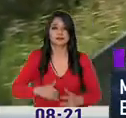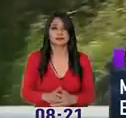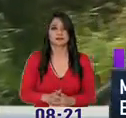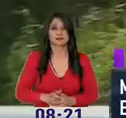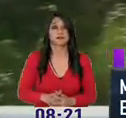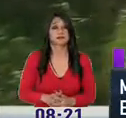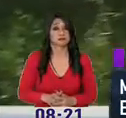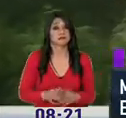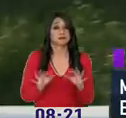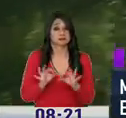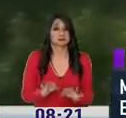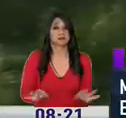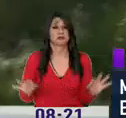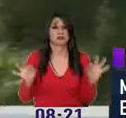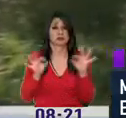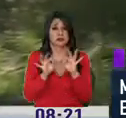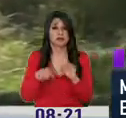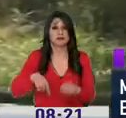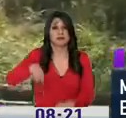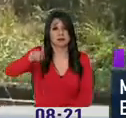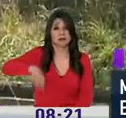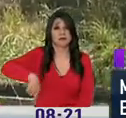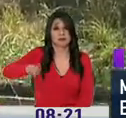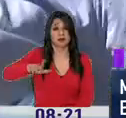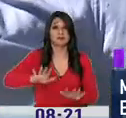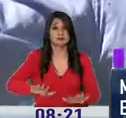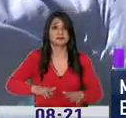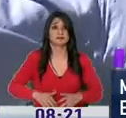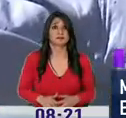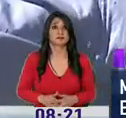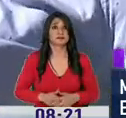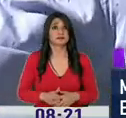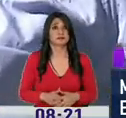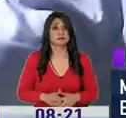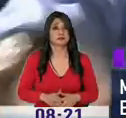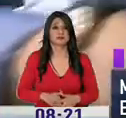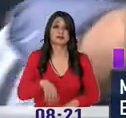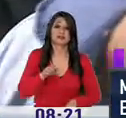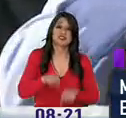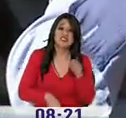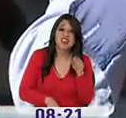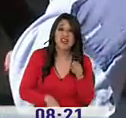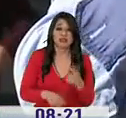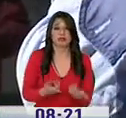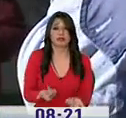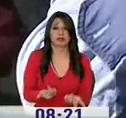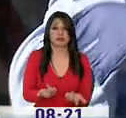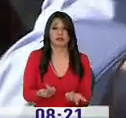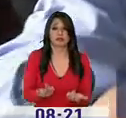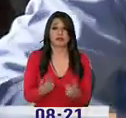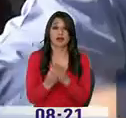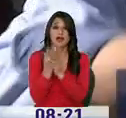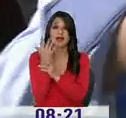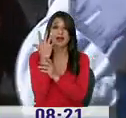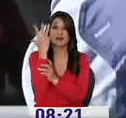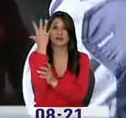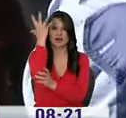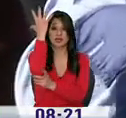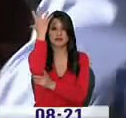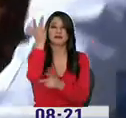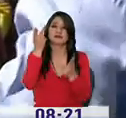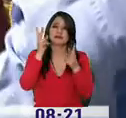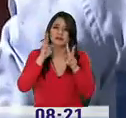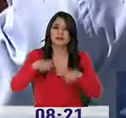paso importante e indispensable en este sector entonces ha deteriorado en la parte de acá los arbolitos también crecen también es